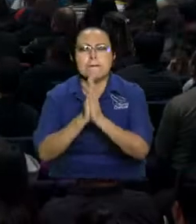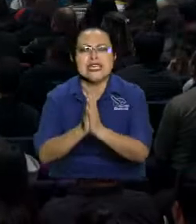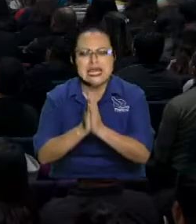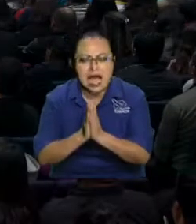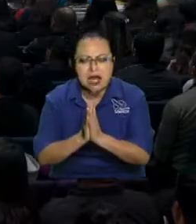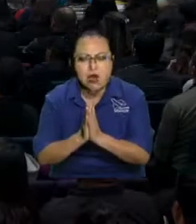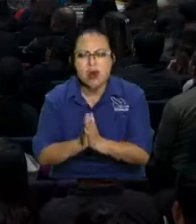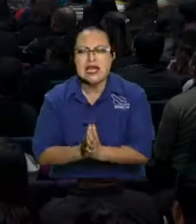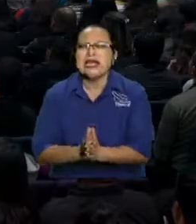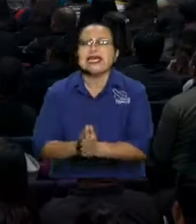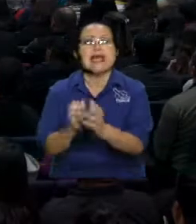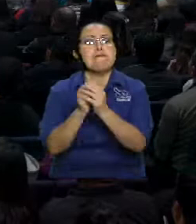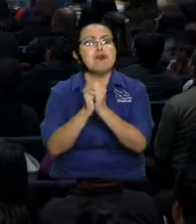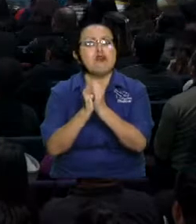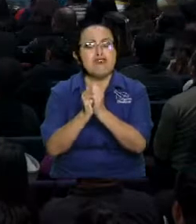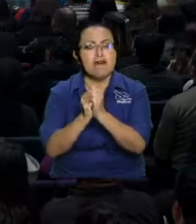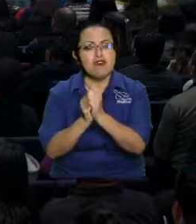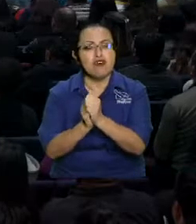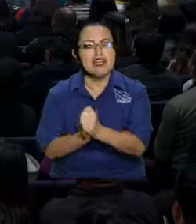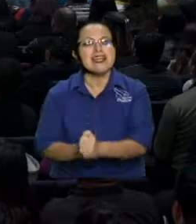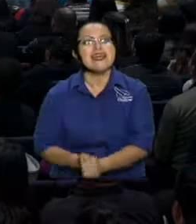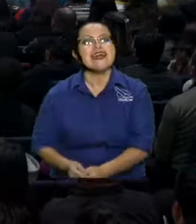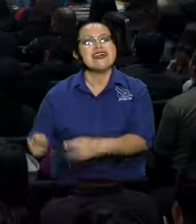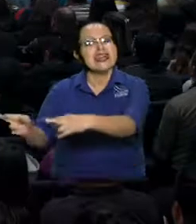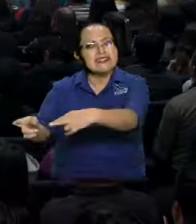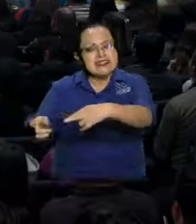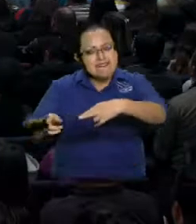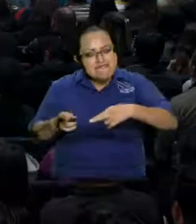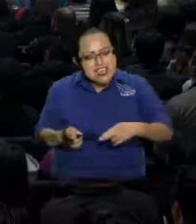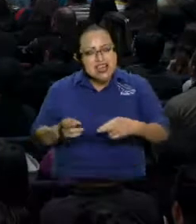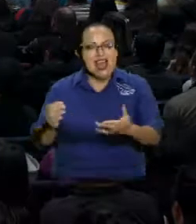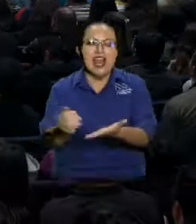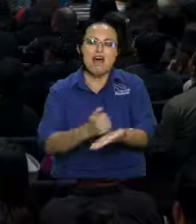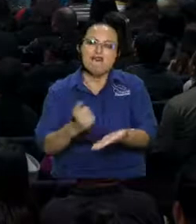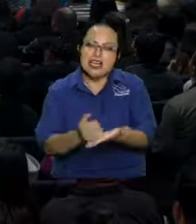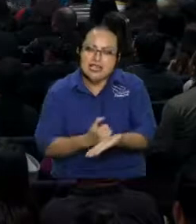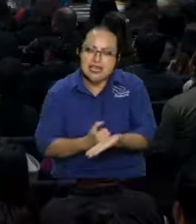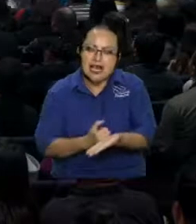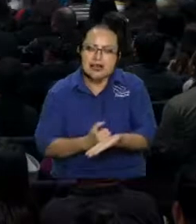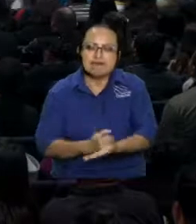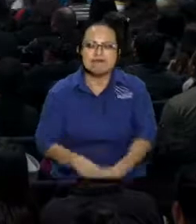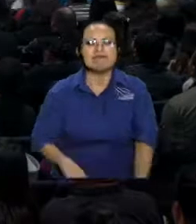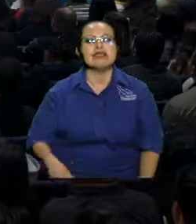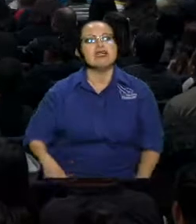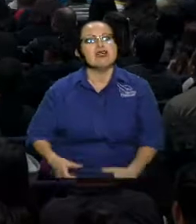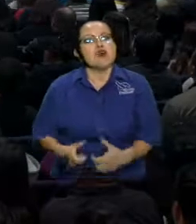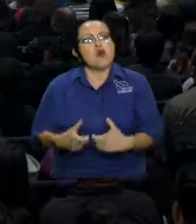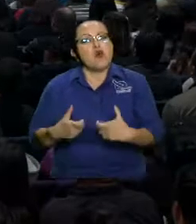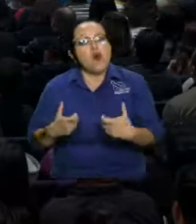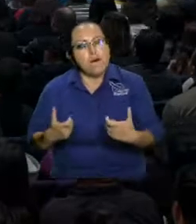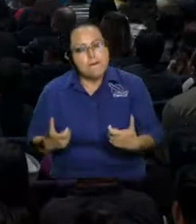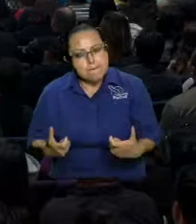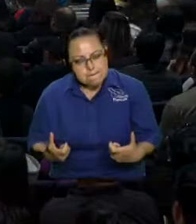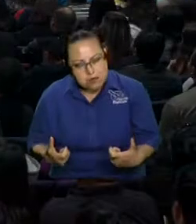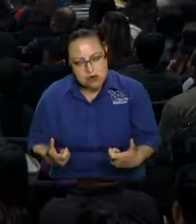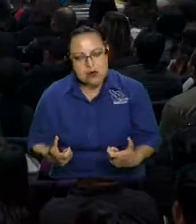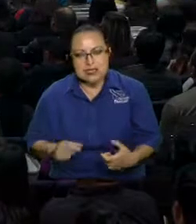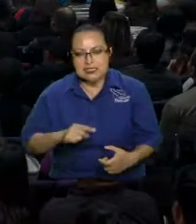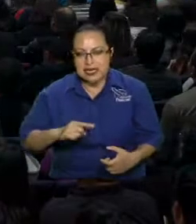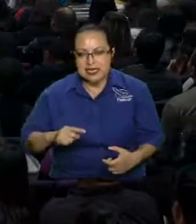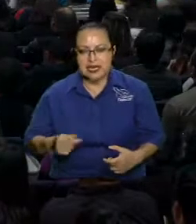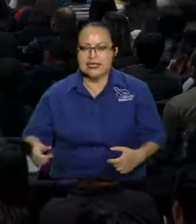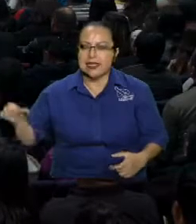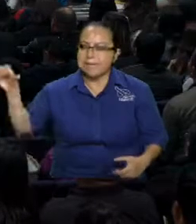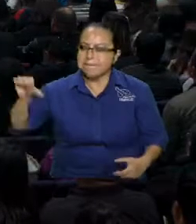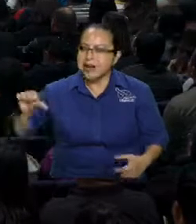así dice la Biblia, le suplicaron que le aceptara la ofrenda. ¿Cómo estarían de